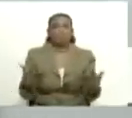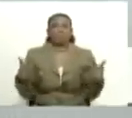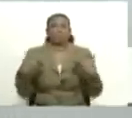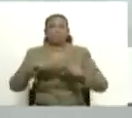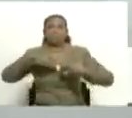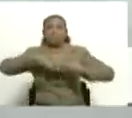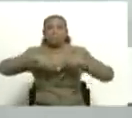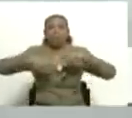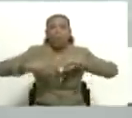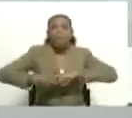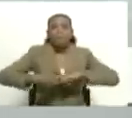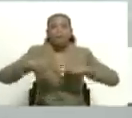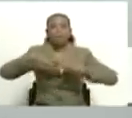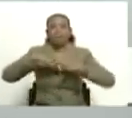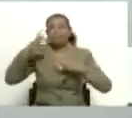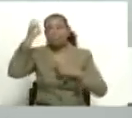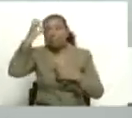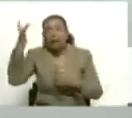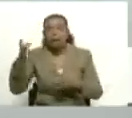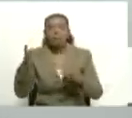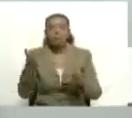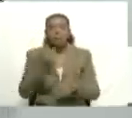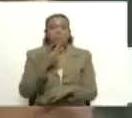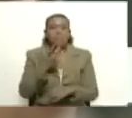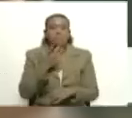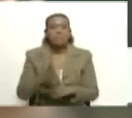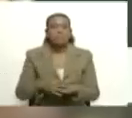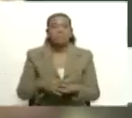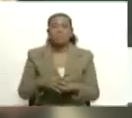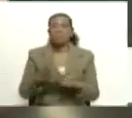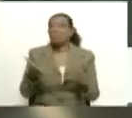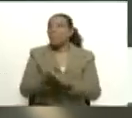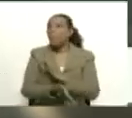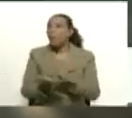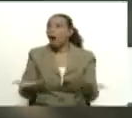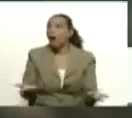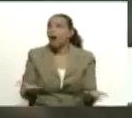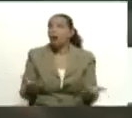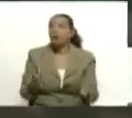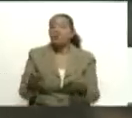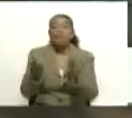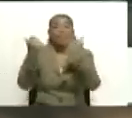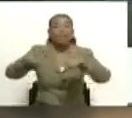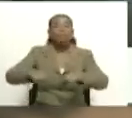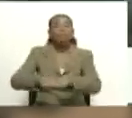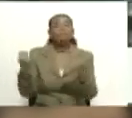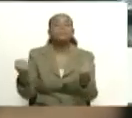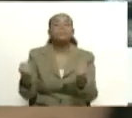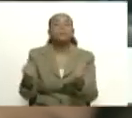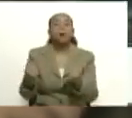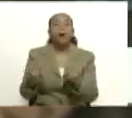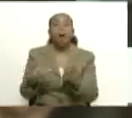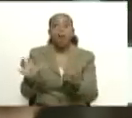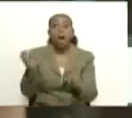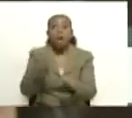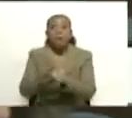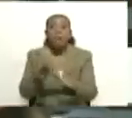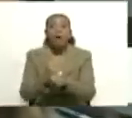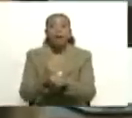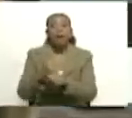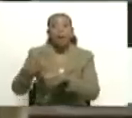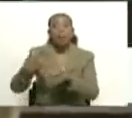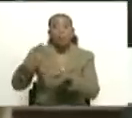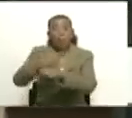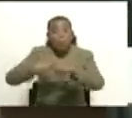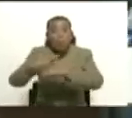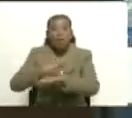a Venezuela. Bueno, se refiere a destruir el funcionamiento del Estado